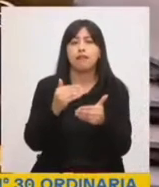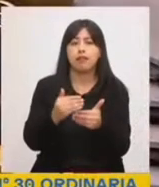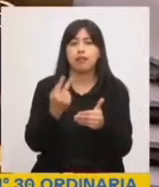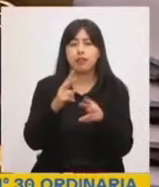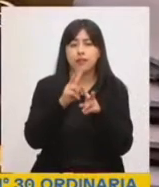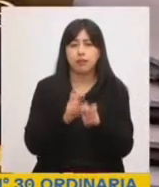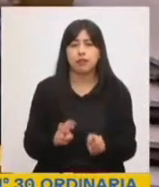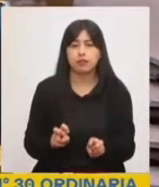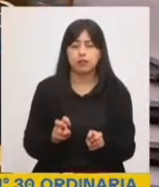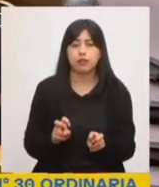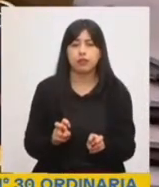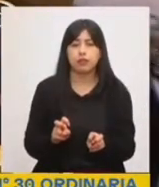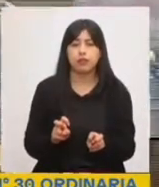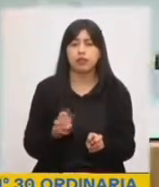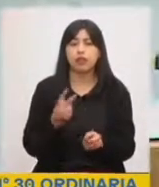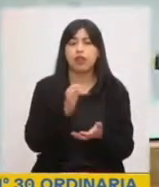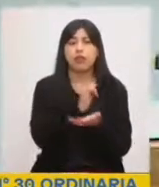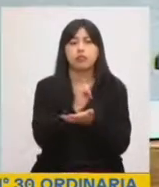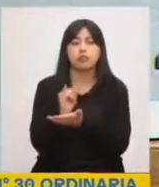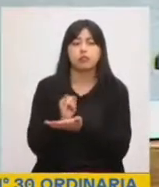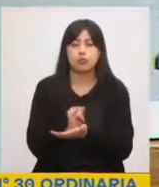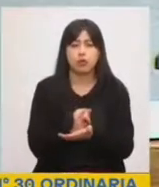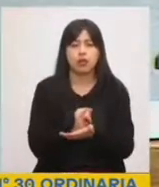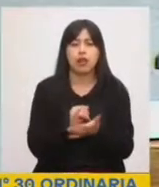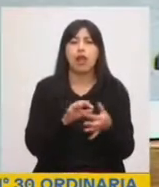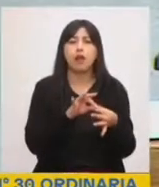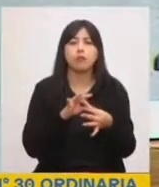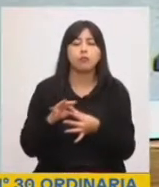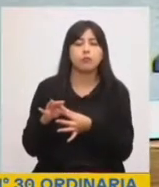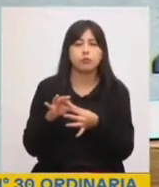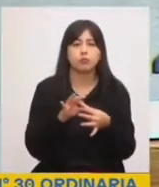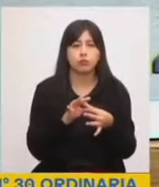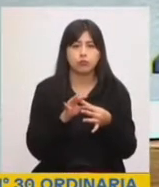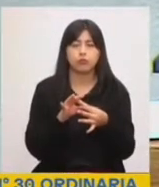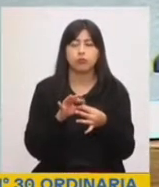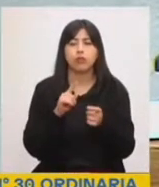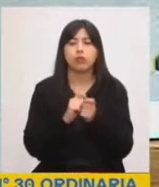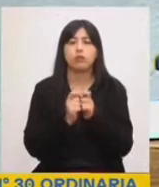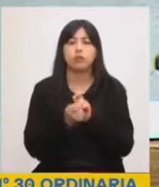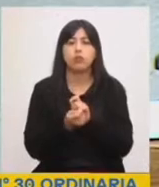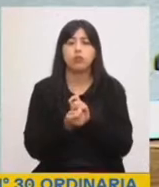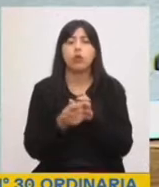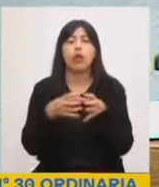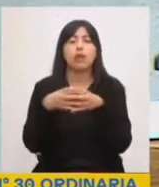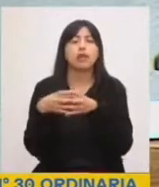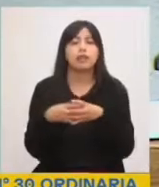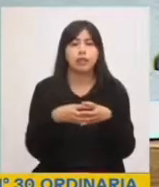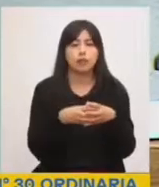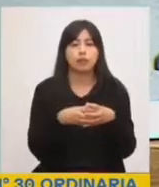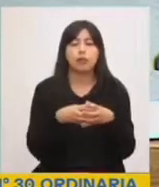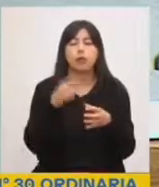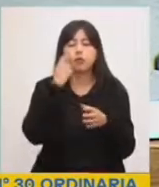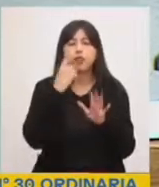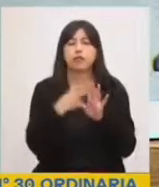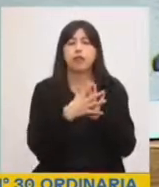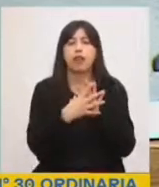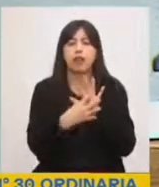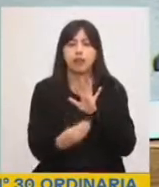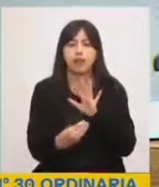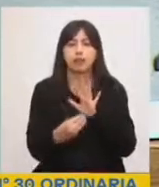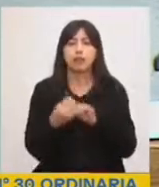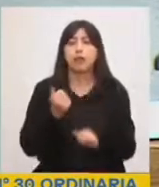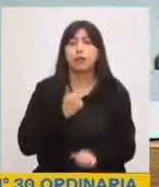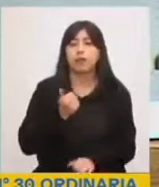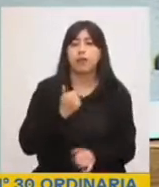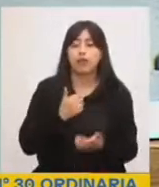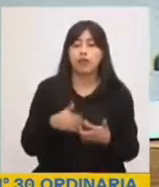colaboración interinstitucional. La creación de brigadas de lavado de activos y la implementación de equipos multidisciplinarios son ejemplos claros de cómo la PDI